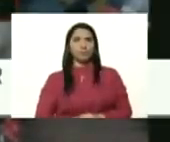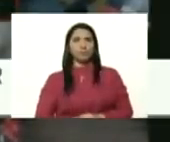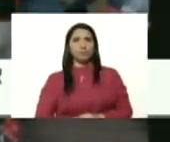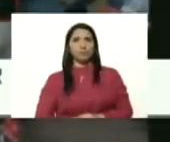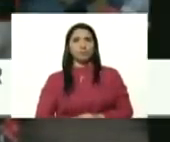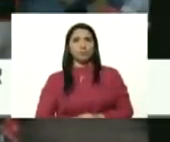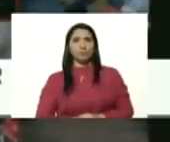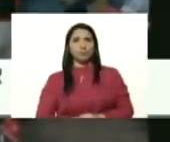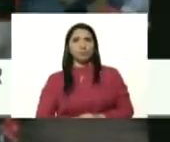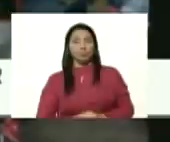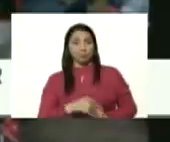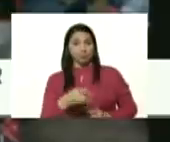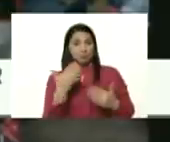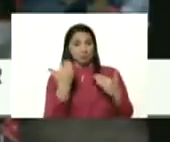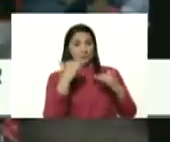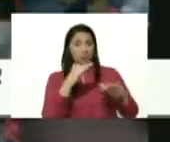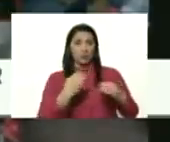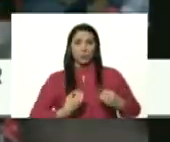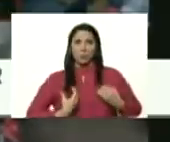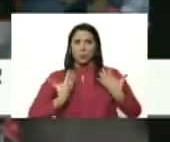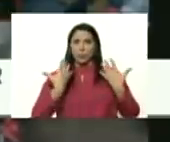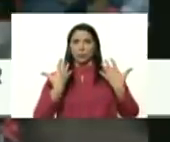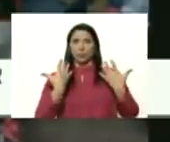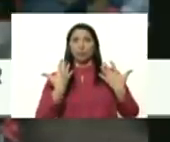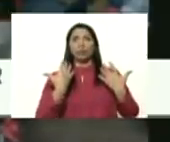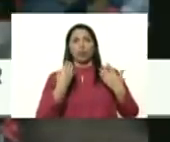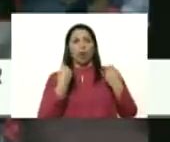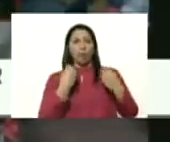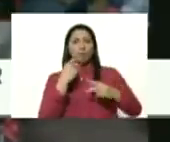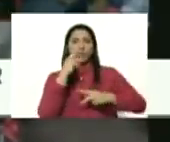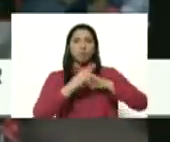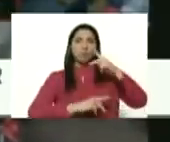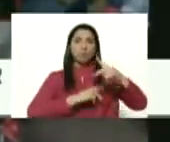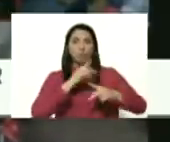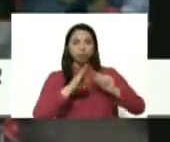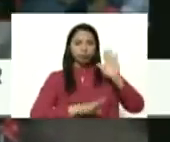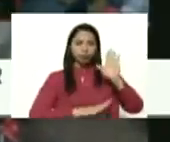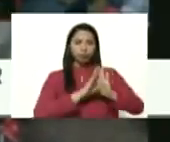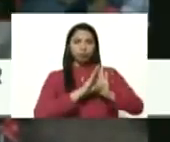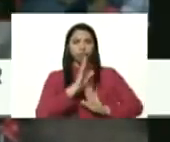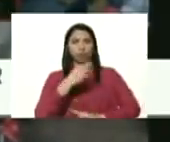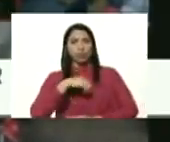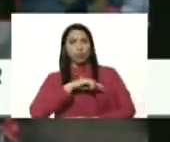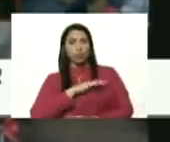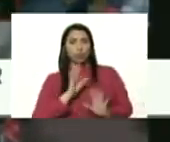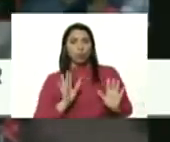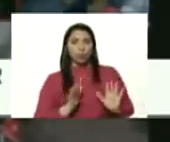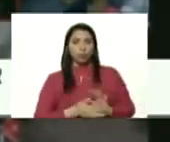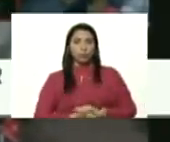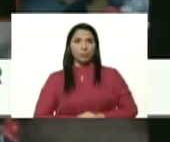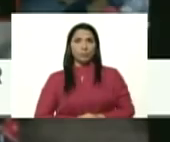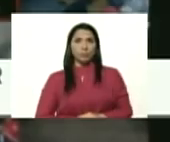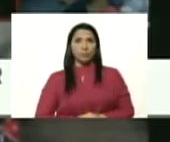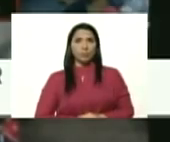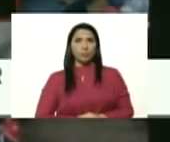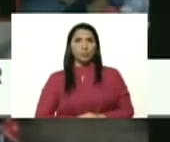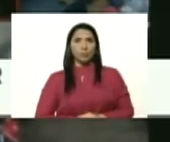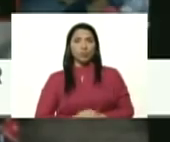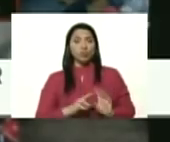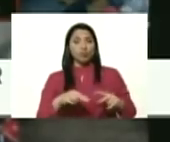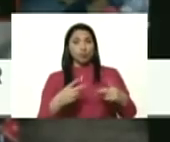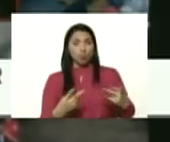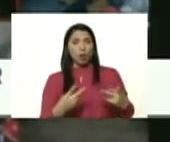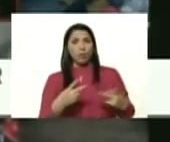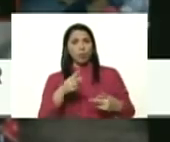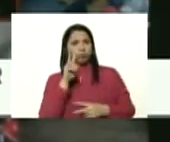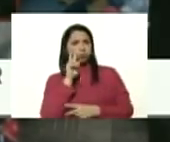esta etapa más bien ha habido aumento en la producción. Y nosotros, en el nuevo modelo de gestión